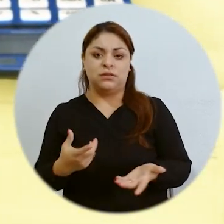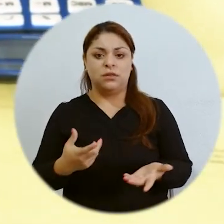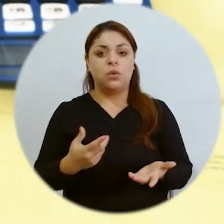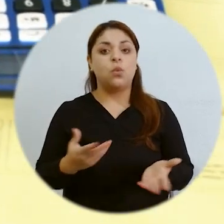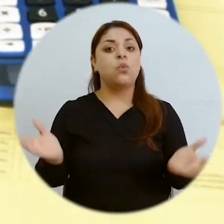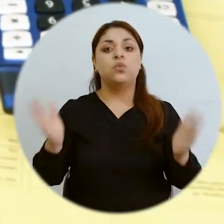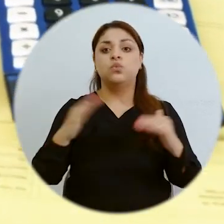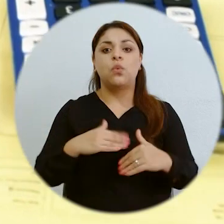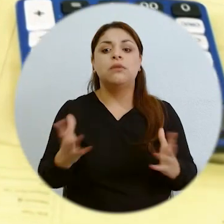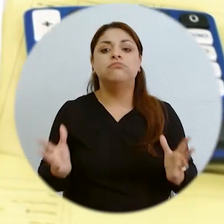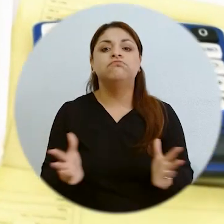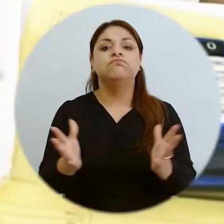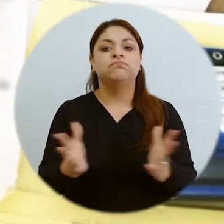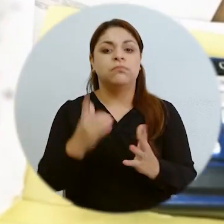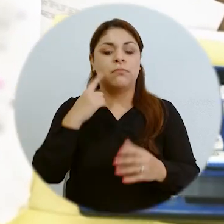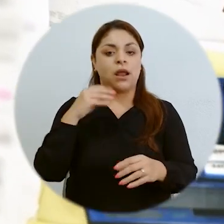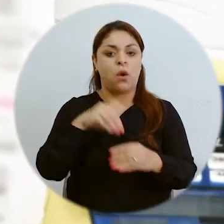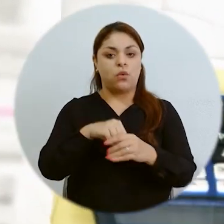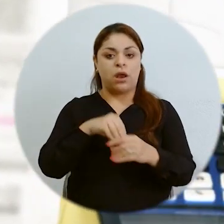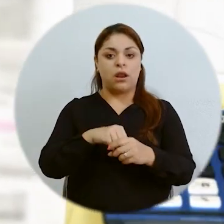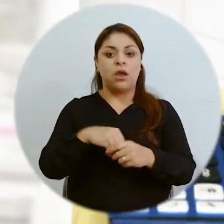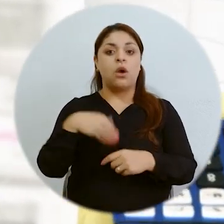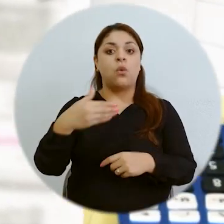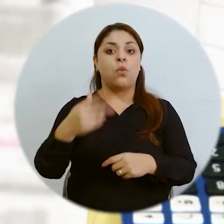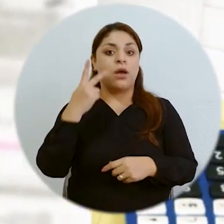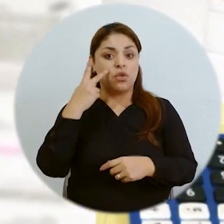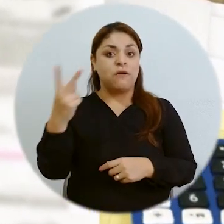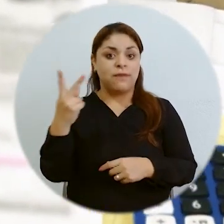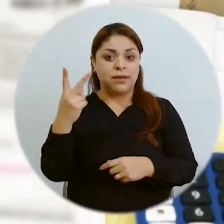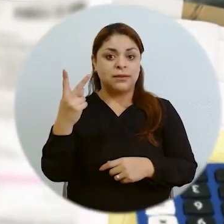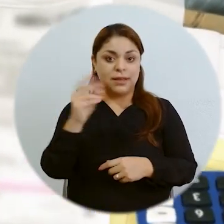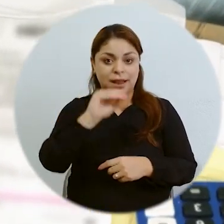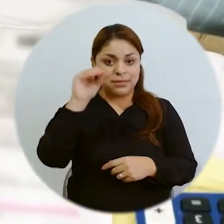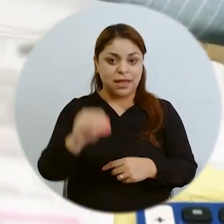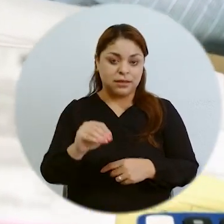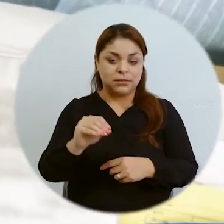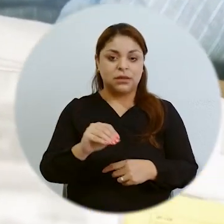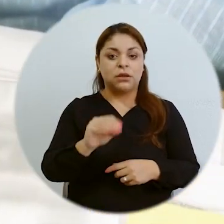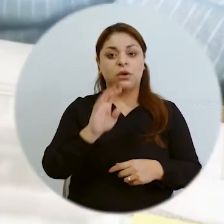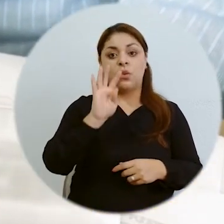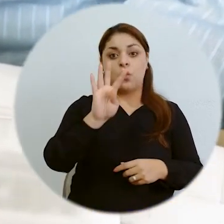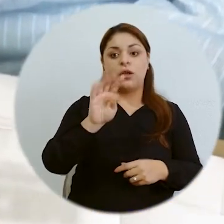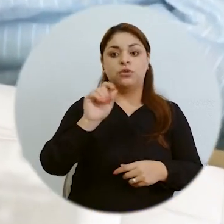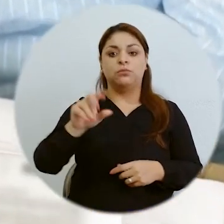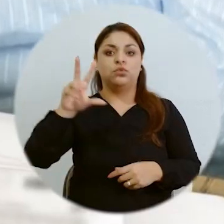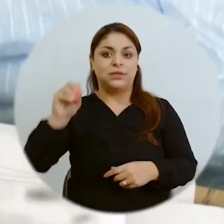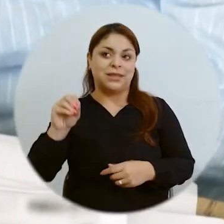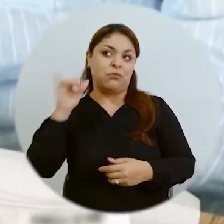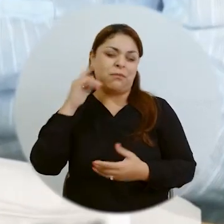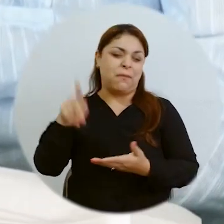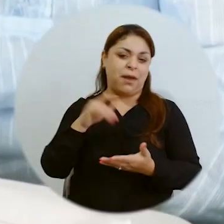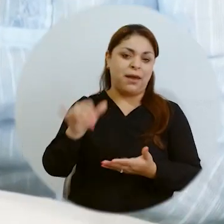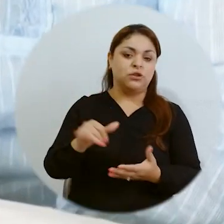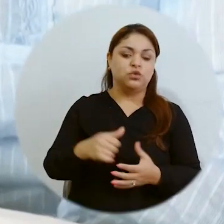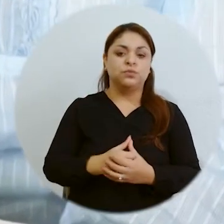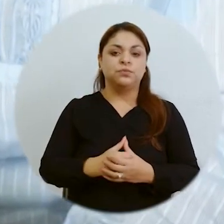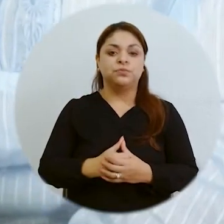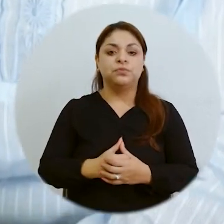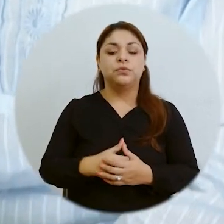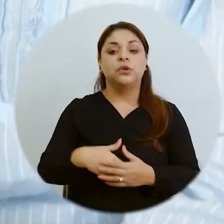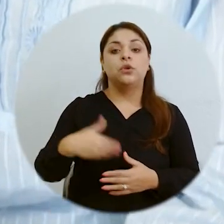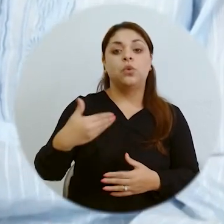financiero, que no se ha hecho. Está sobreendeudado, que está soportando tasas muy altas, y entonces no hay posibilidades de que la gente